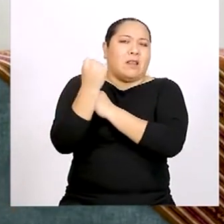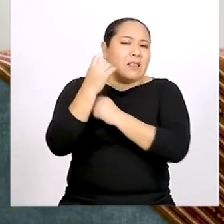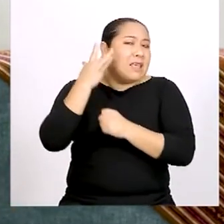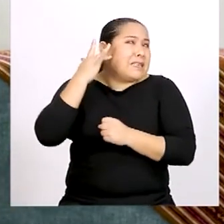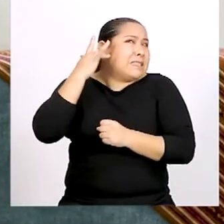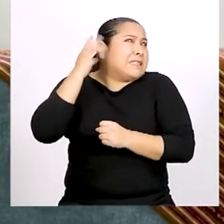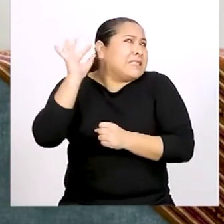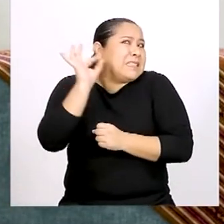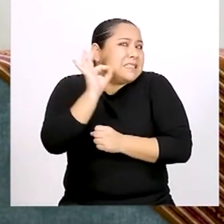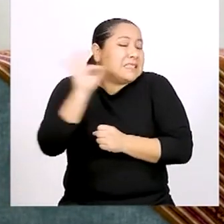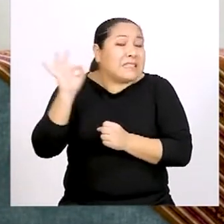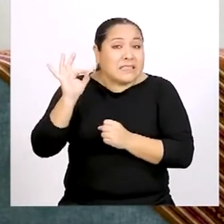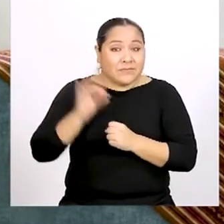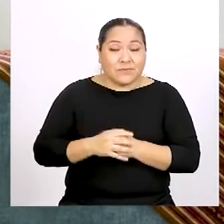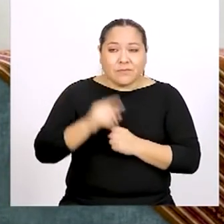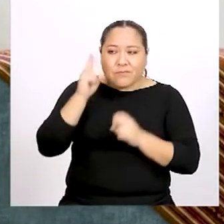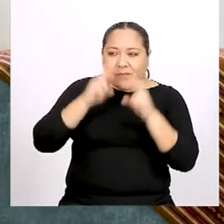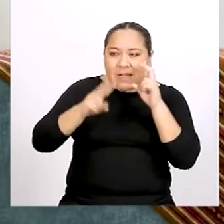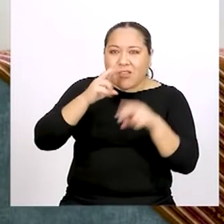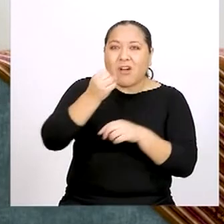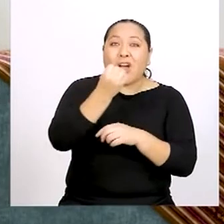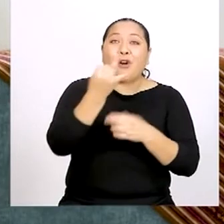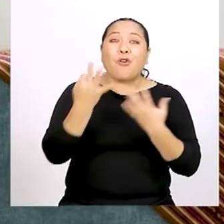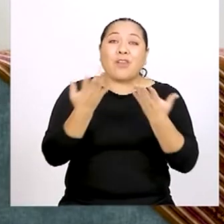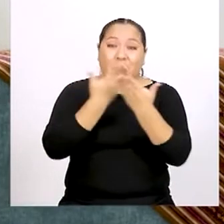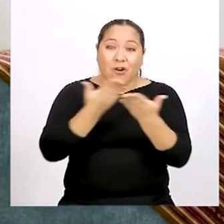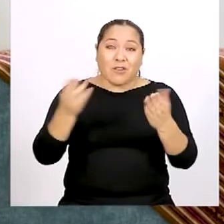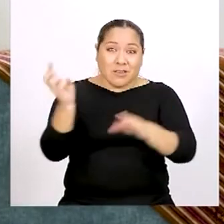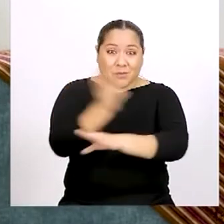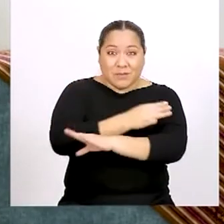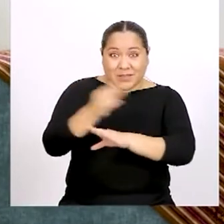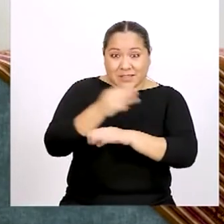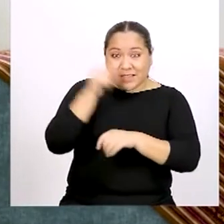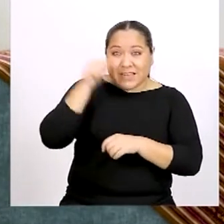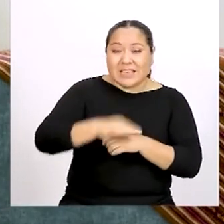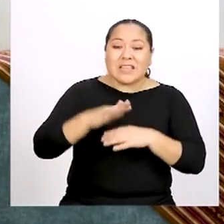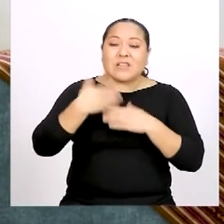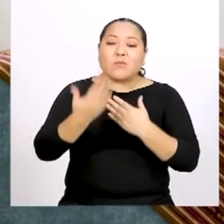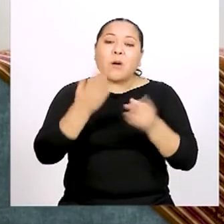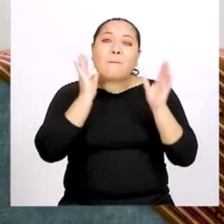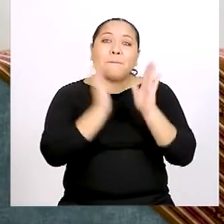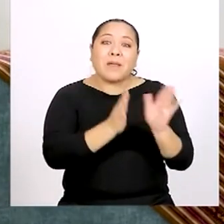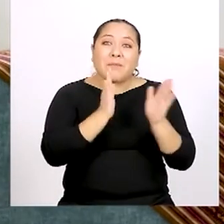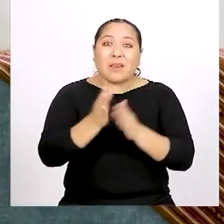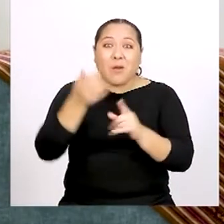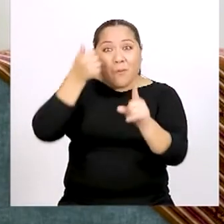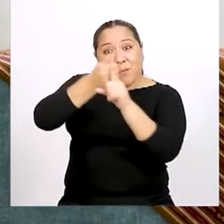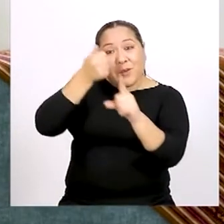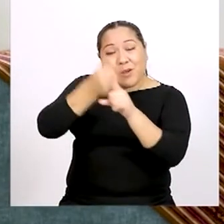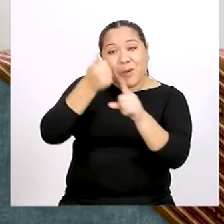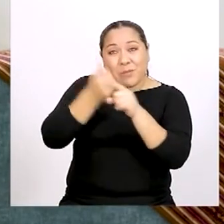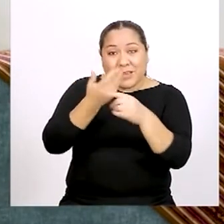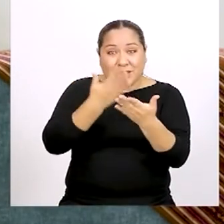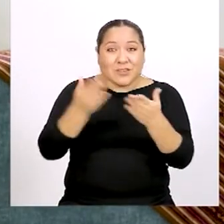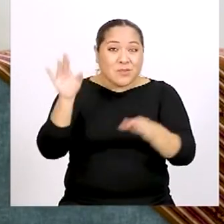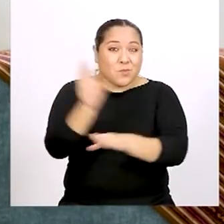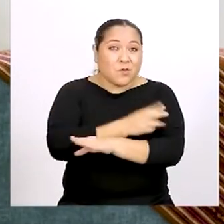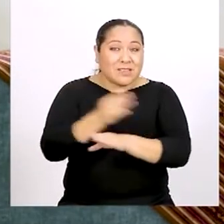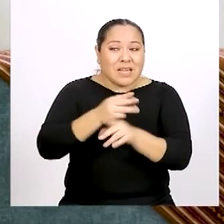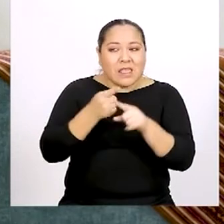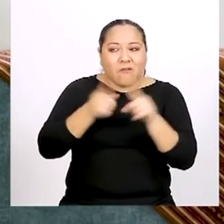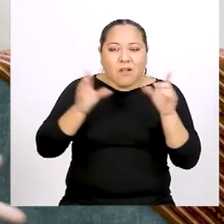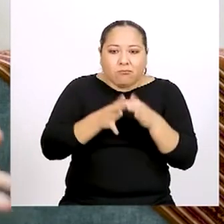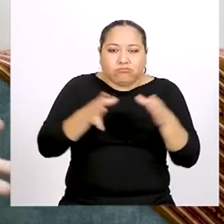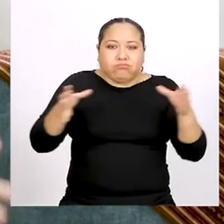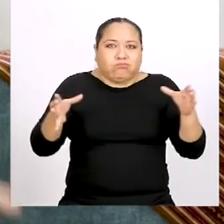graves y agudos, explorando con algunos instrumentos y luego elaborando nuestros propios instrumentos musicales